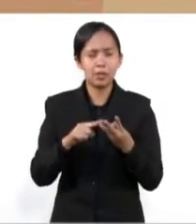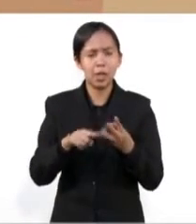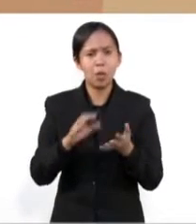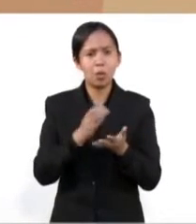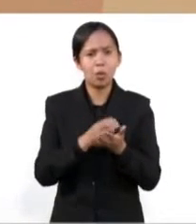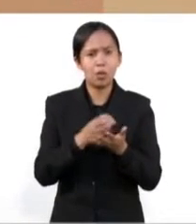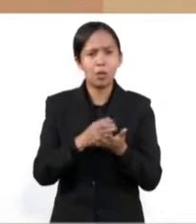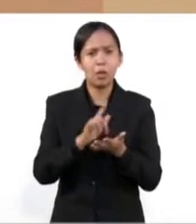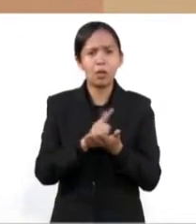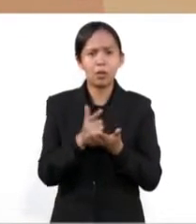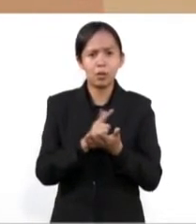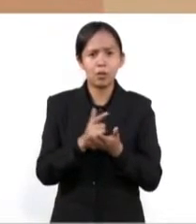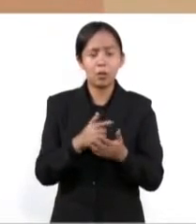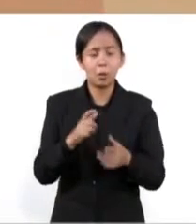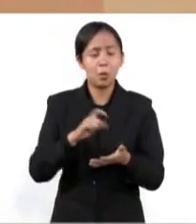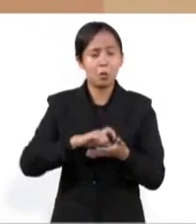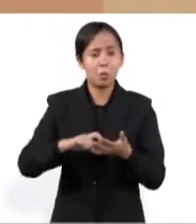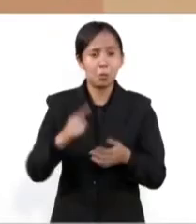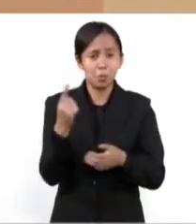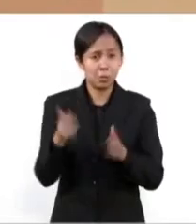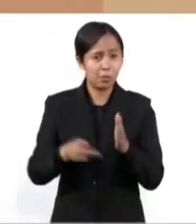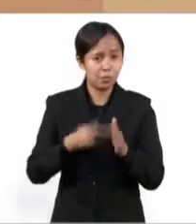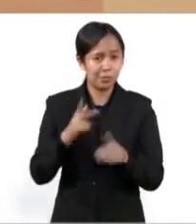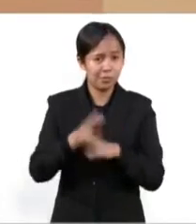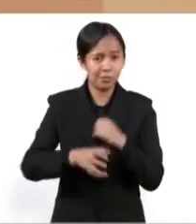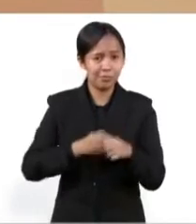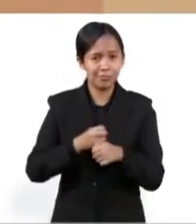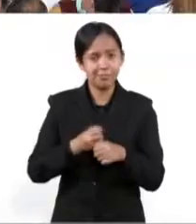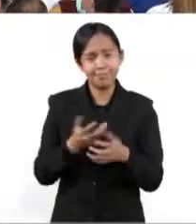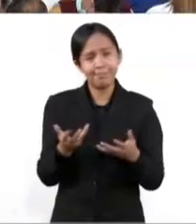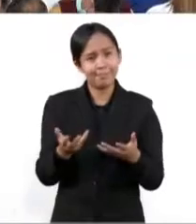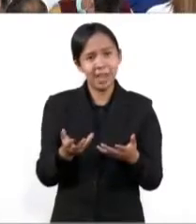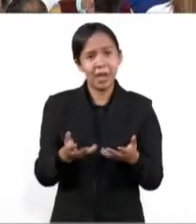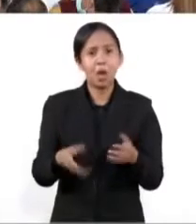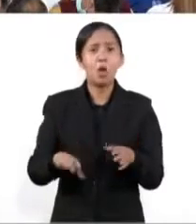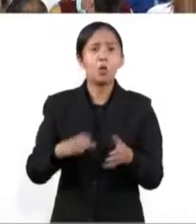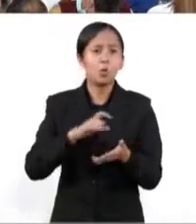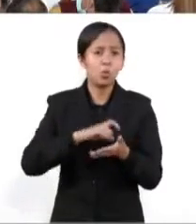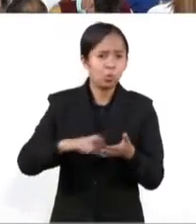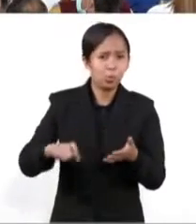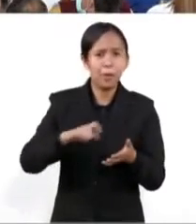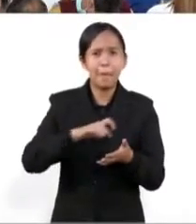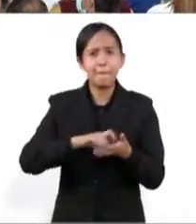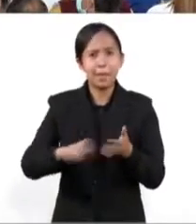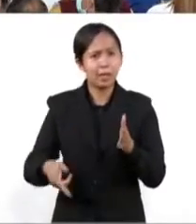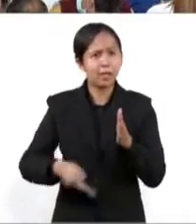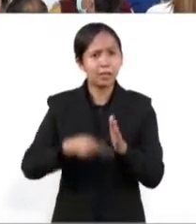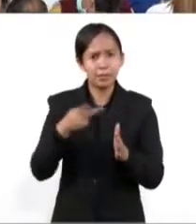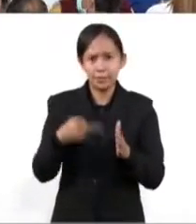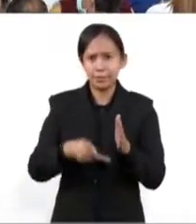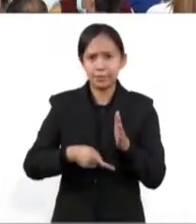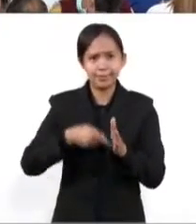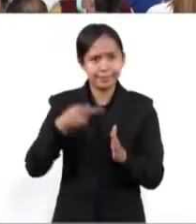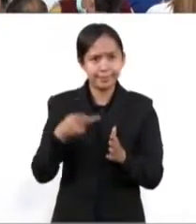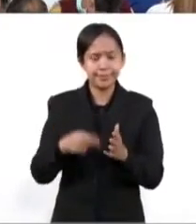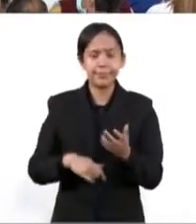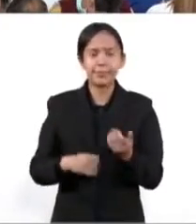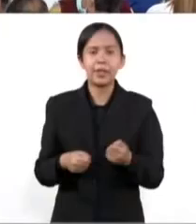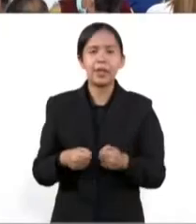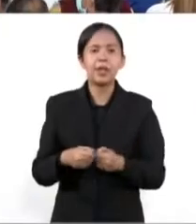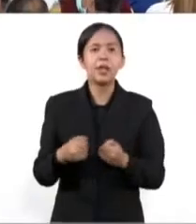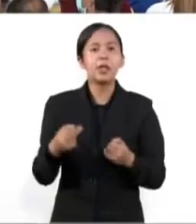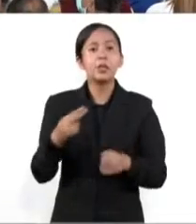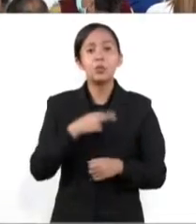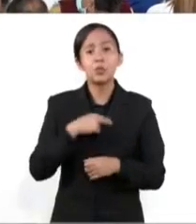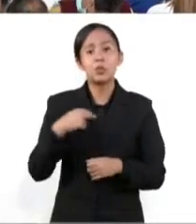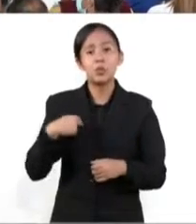que no solamente se compran una vez al año, sino que se tienen que estar comprando varias veces al año. Y lo que nosotros